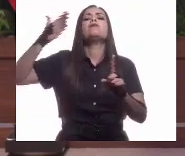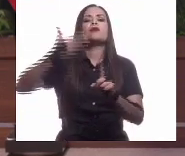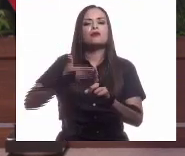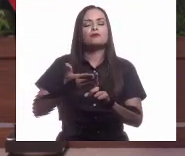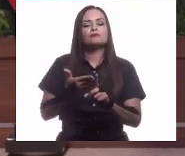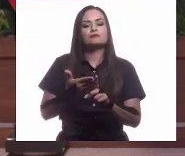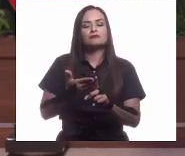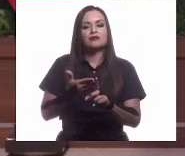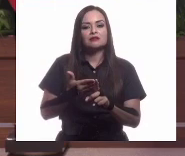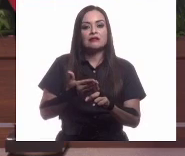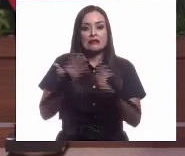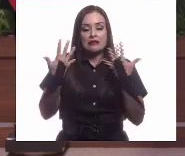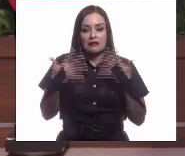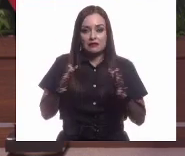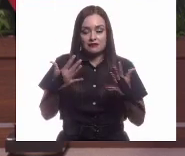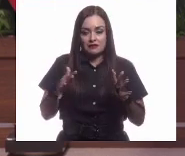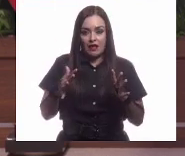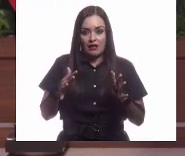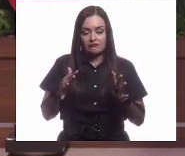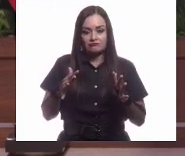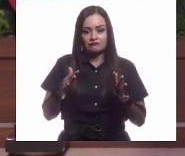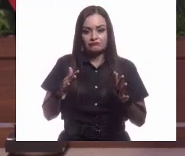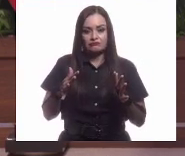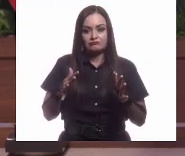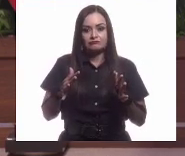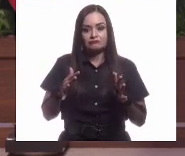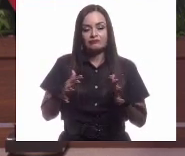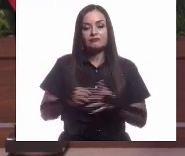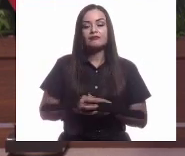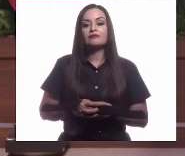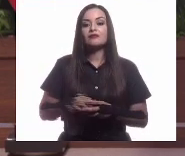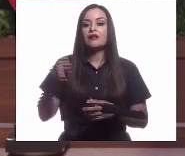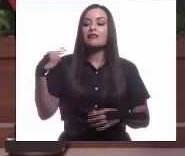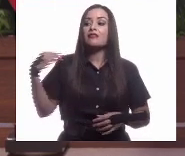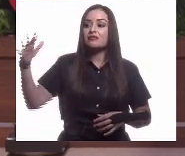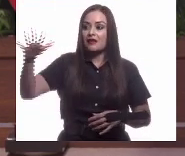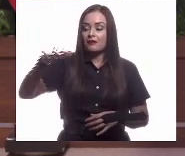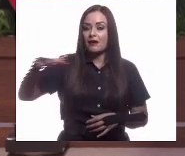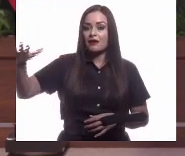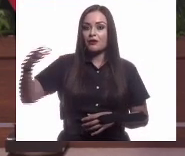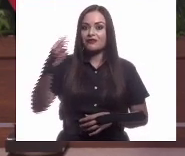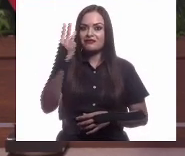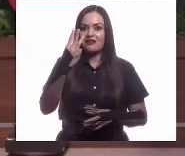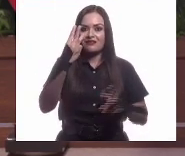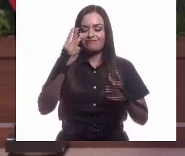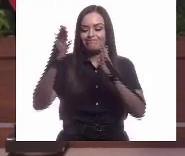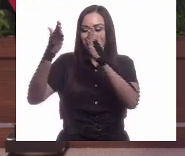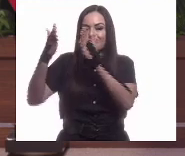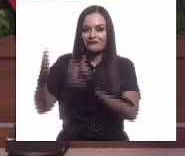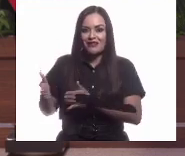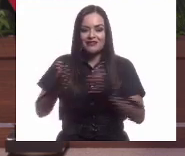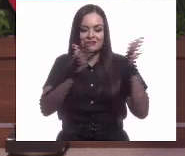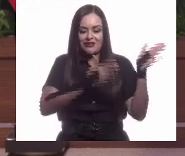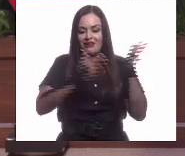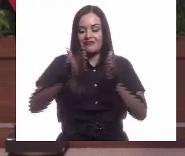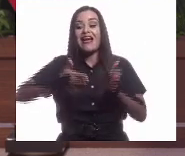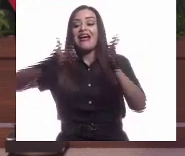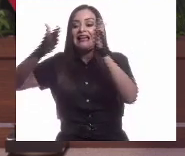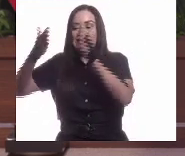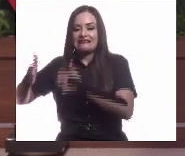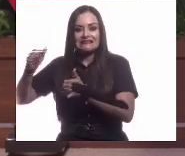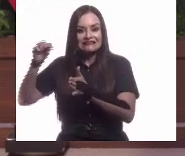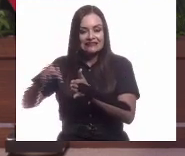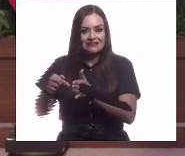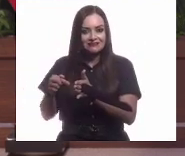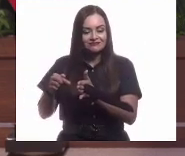Está en proceso ya de licitación una fase más de esta emblemática obra, la rehabilitación del andador costero